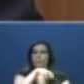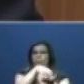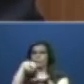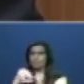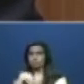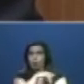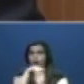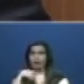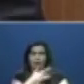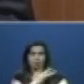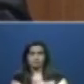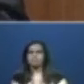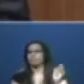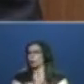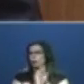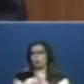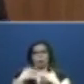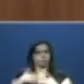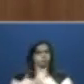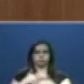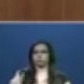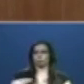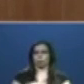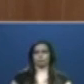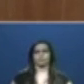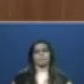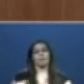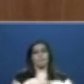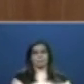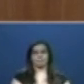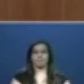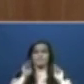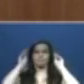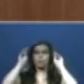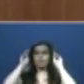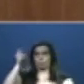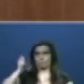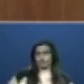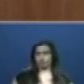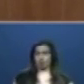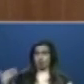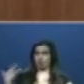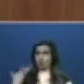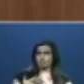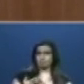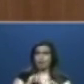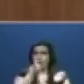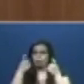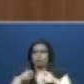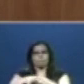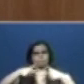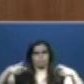centros existentes mención aparte merece la formación profesional en los últimos años el número de sus alumnos ha